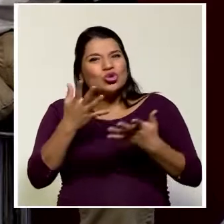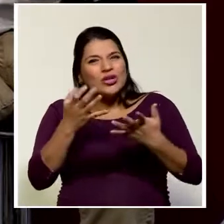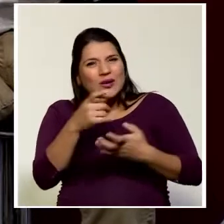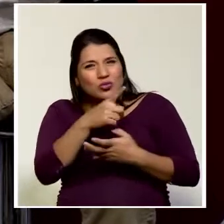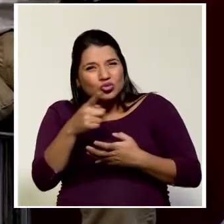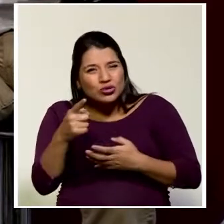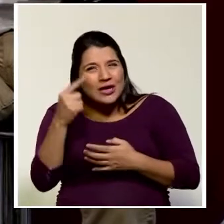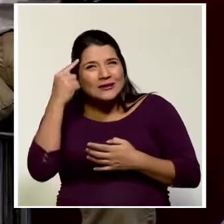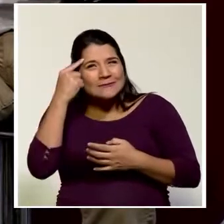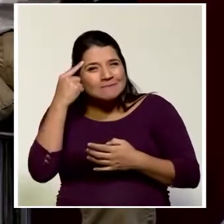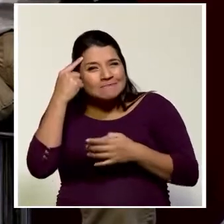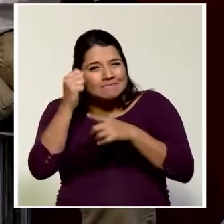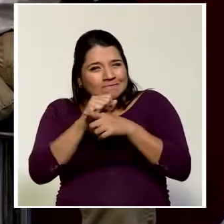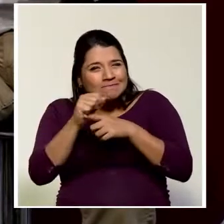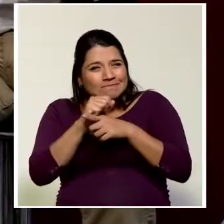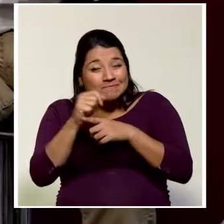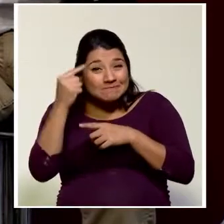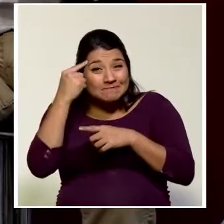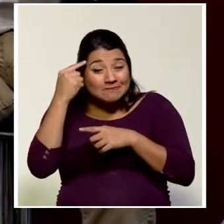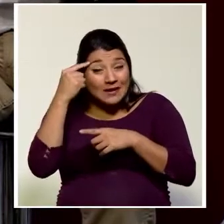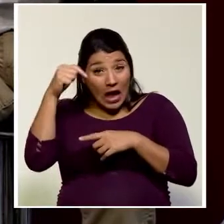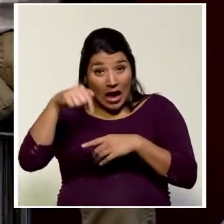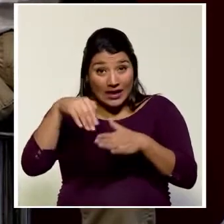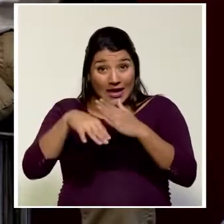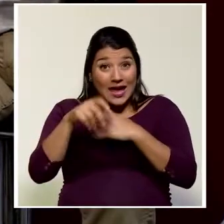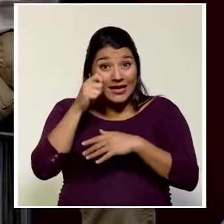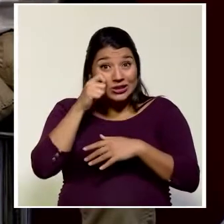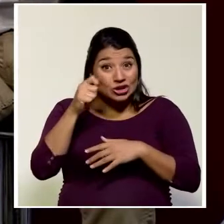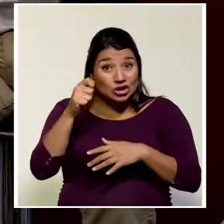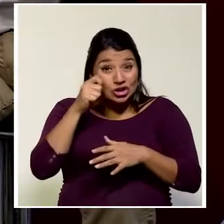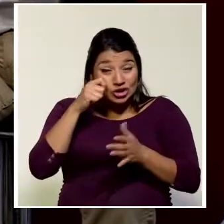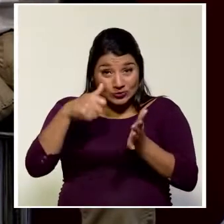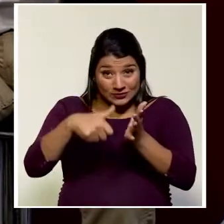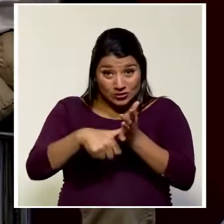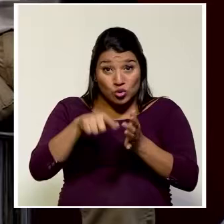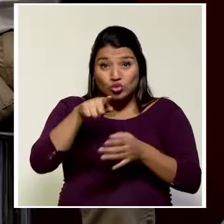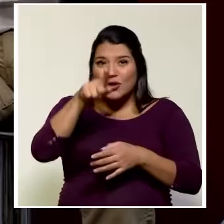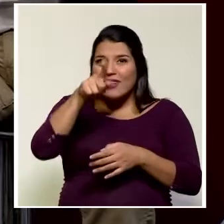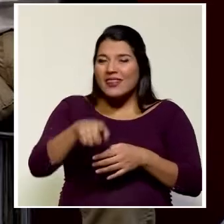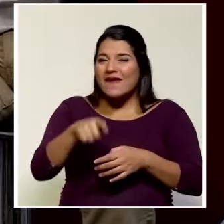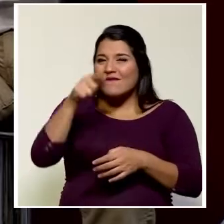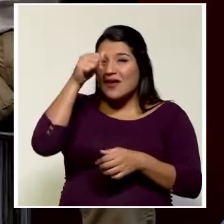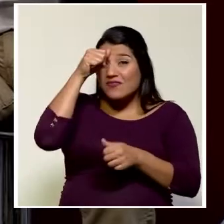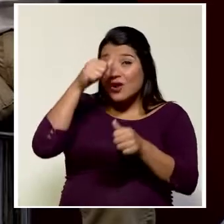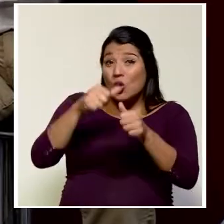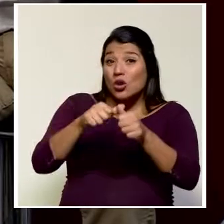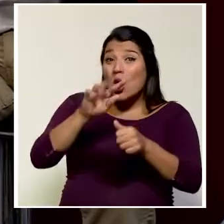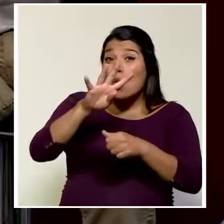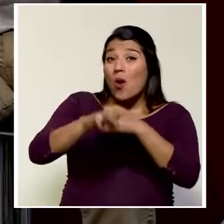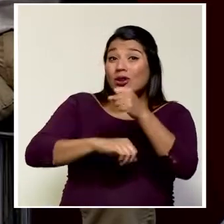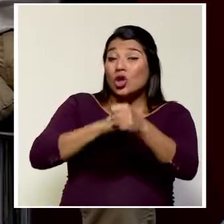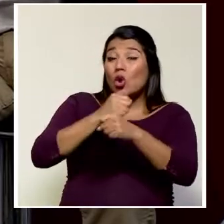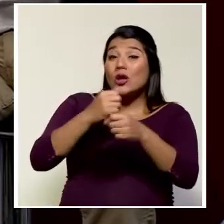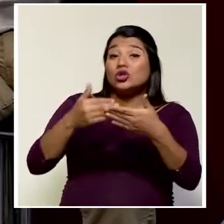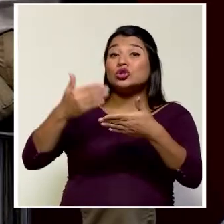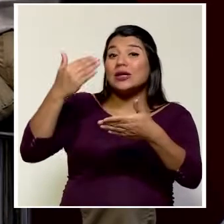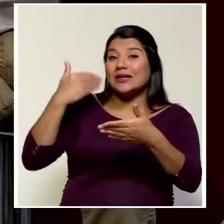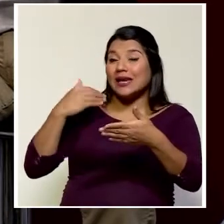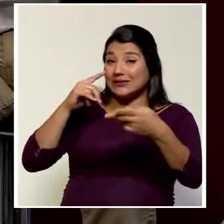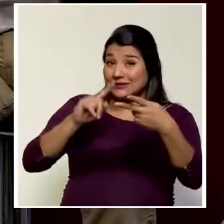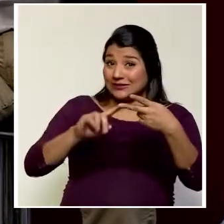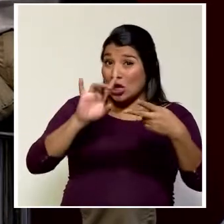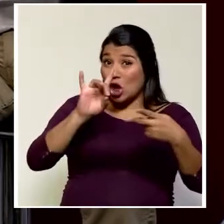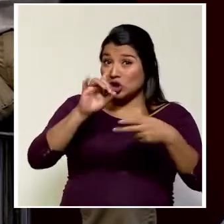aquí en Zoom, hay que recordar que hace 4 años y hace 8 años los temas